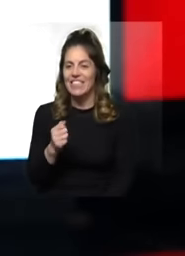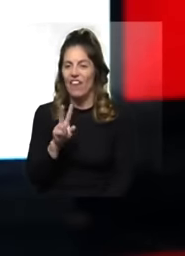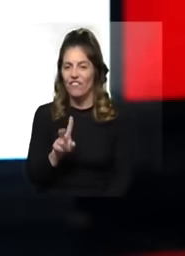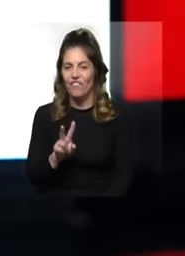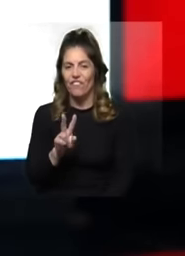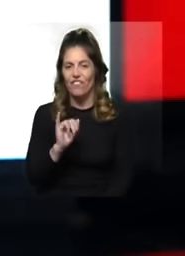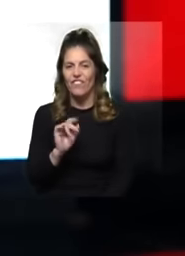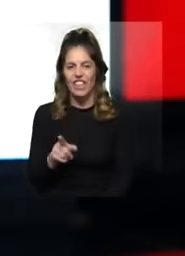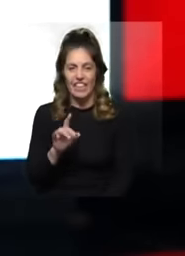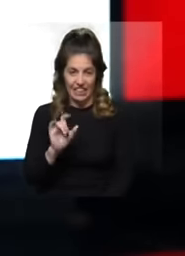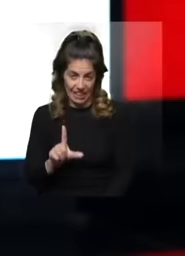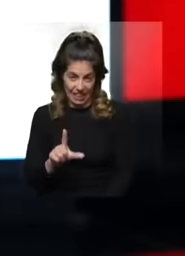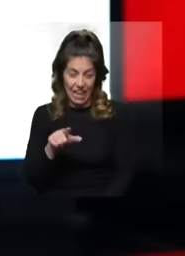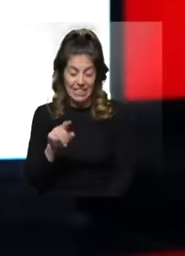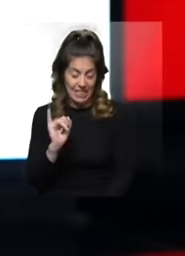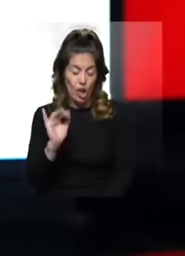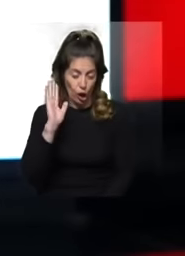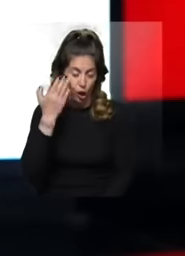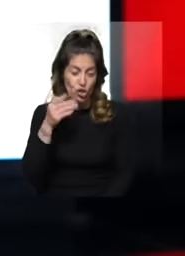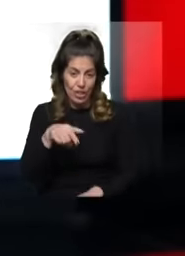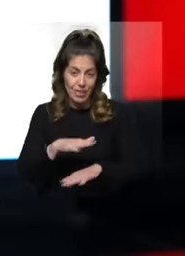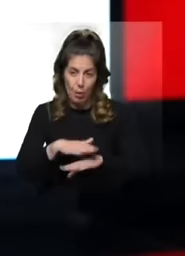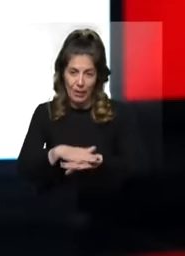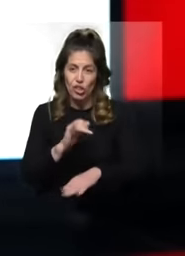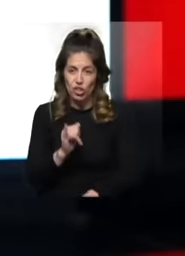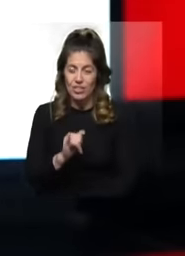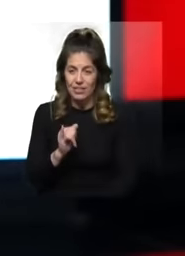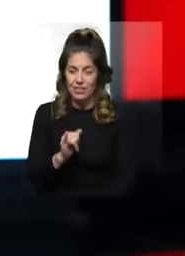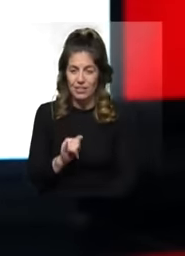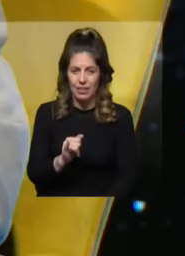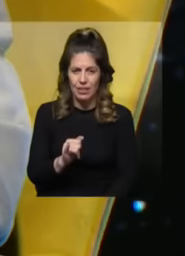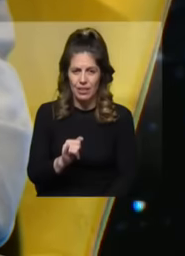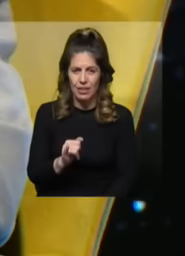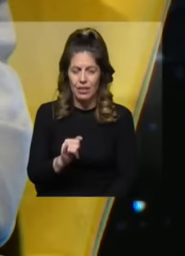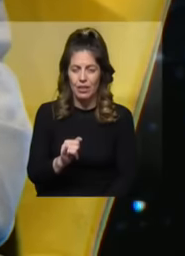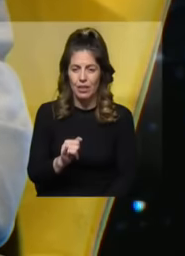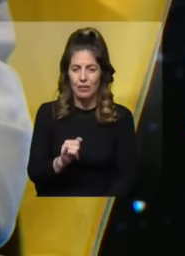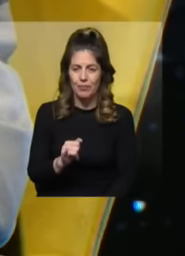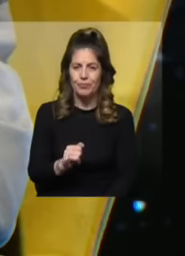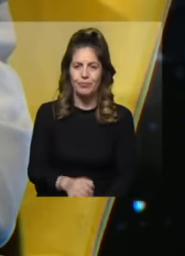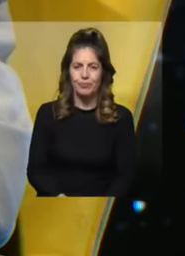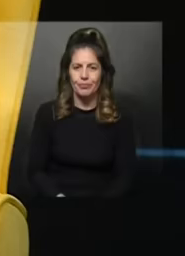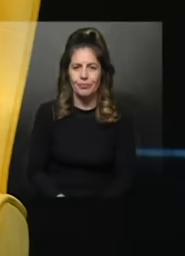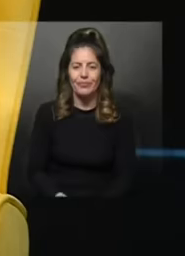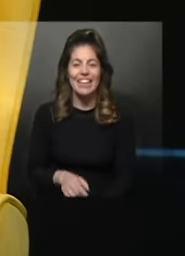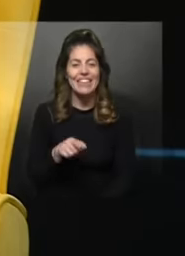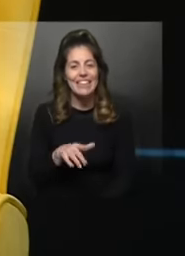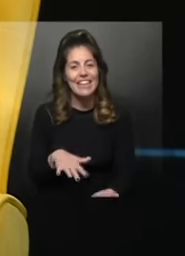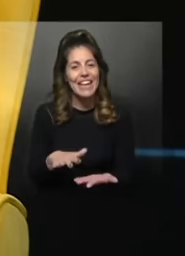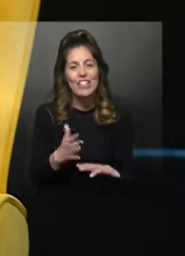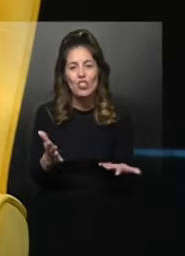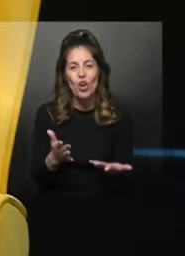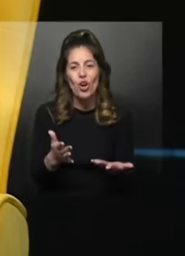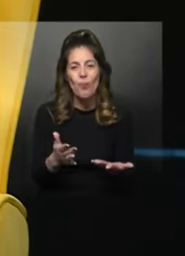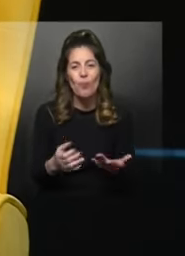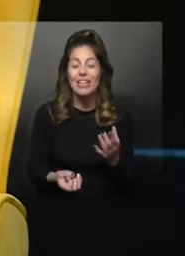hubo gente que lo reconoció en el momento, ¿cómo no? Sí, sí. Por eso, y en este caso era porque salía